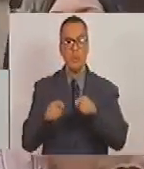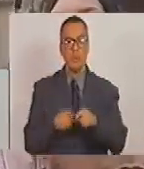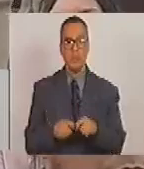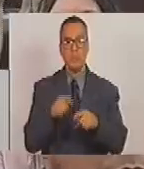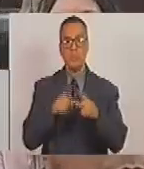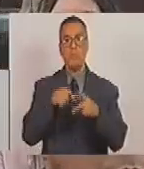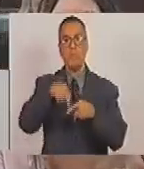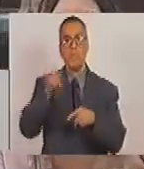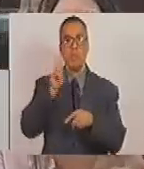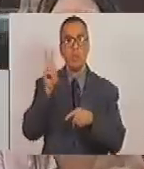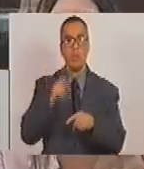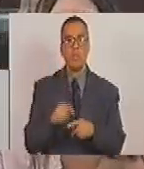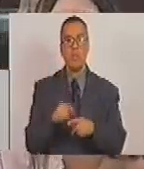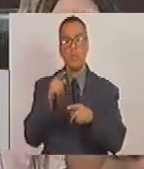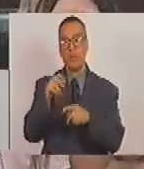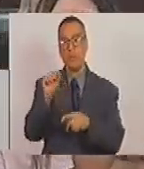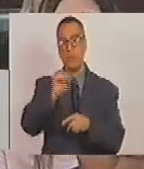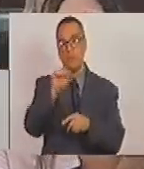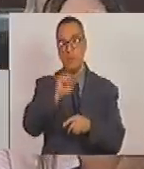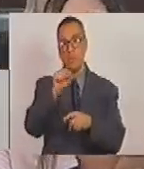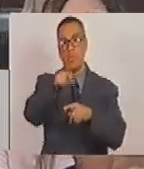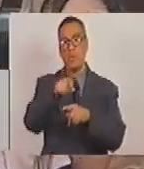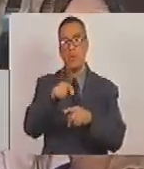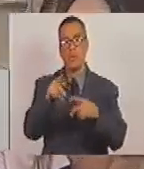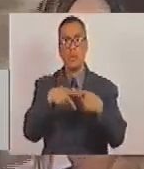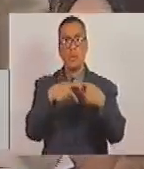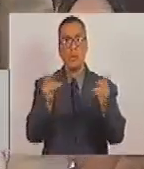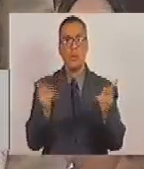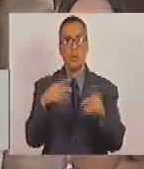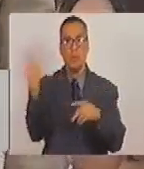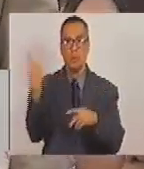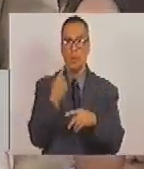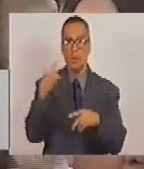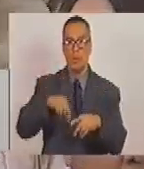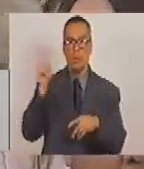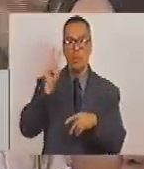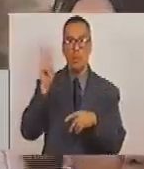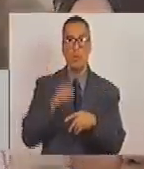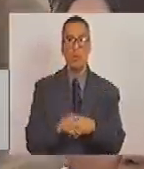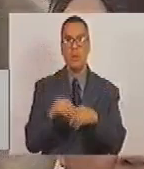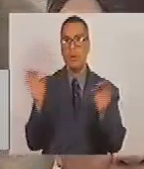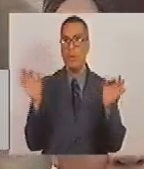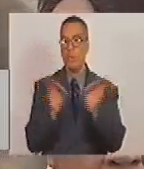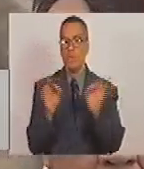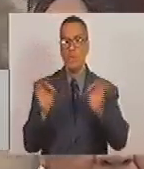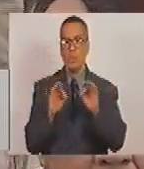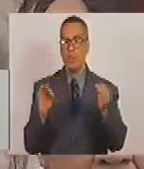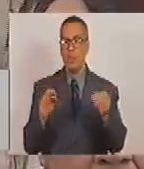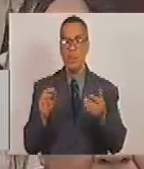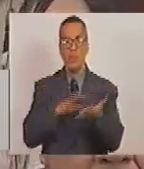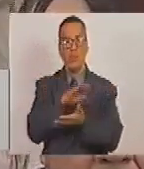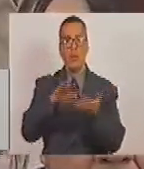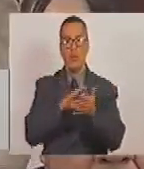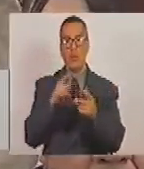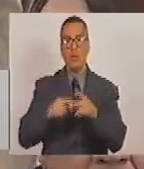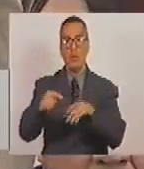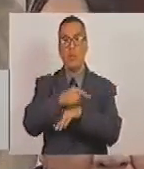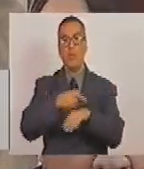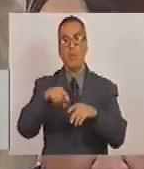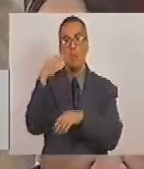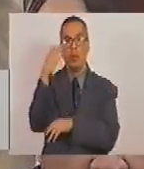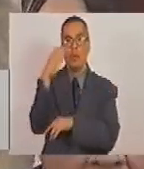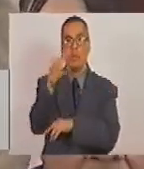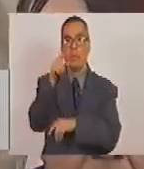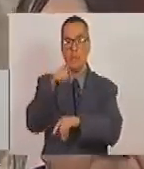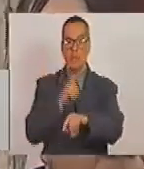Del lado de Venezuela, cuando el transporte público colombiano viene a territorio venezolano, no hay ningún tipo de restricción. El gobierno colombiano en